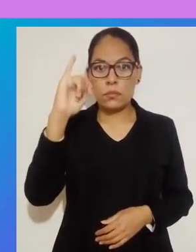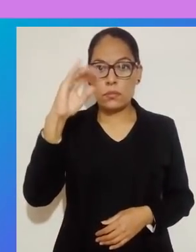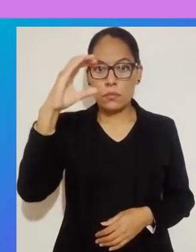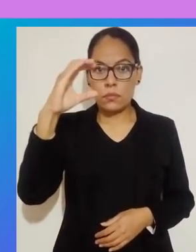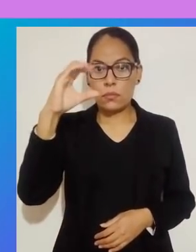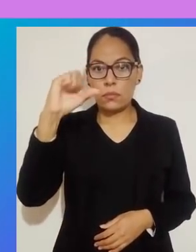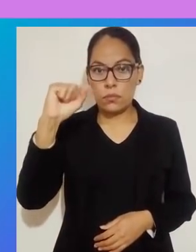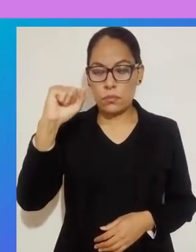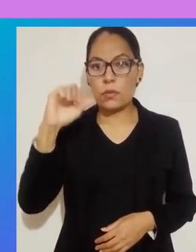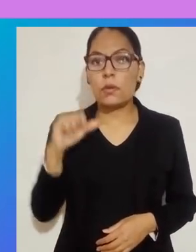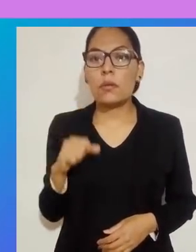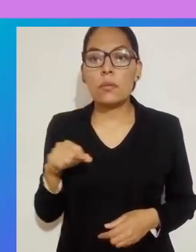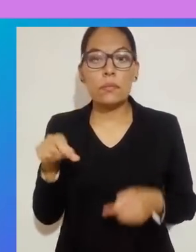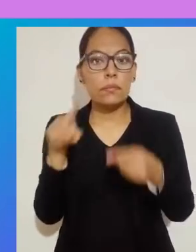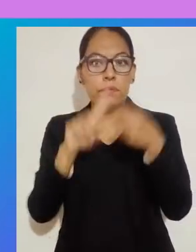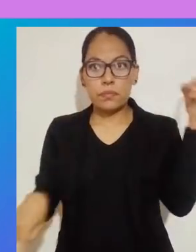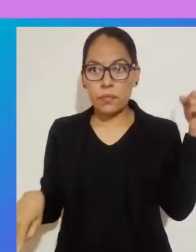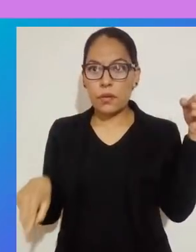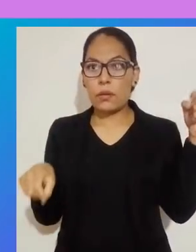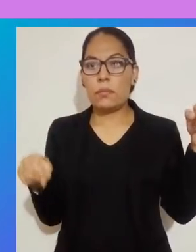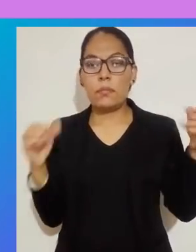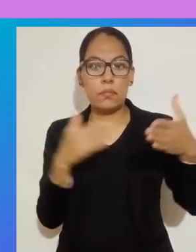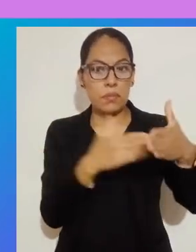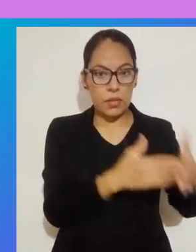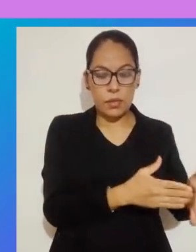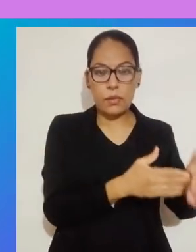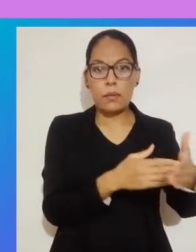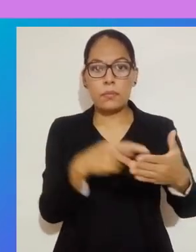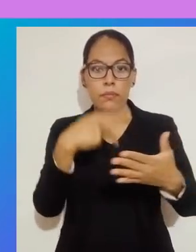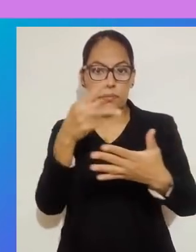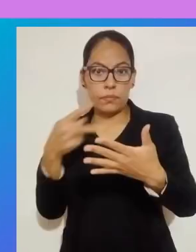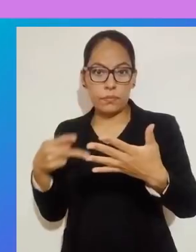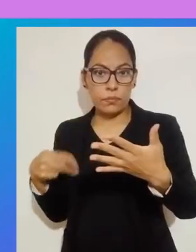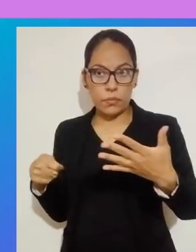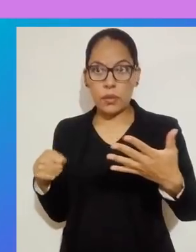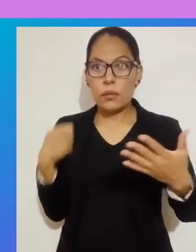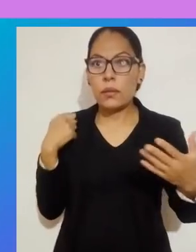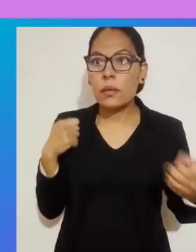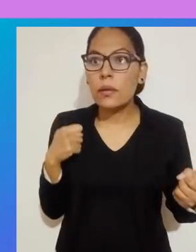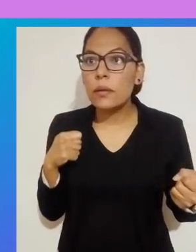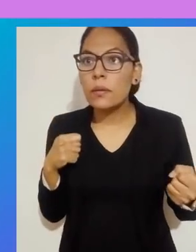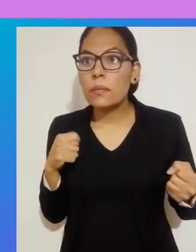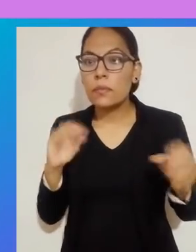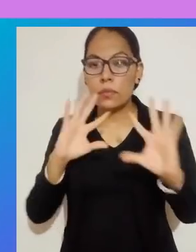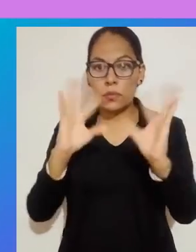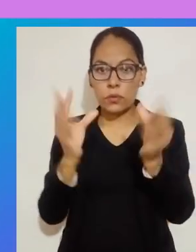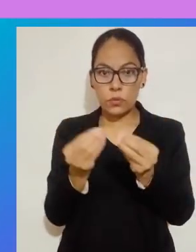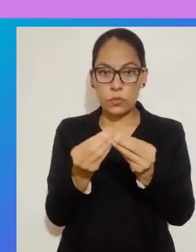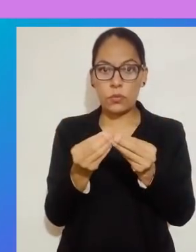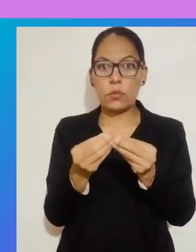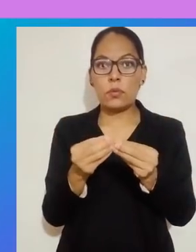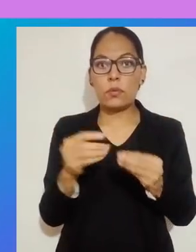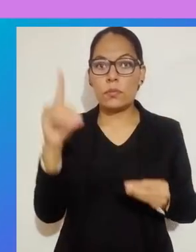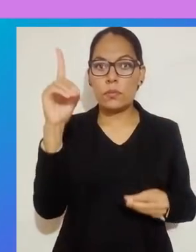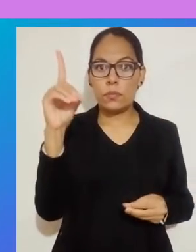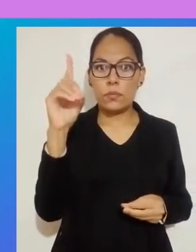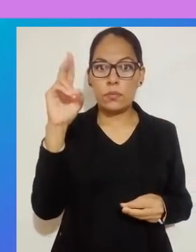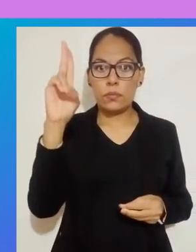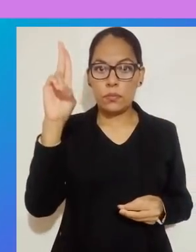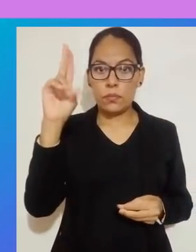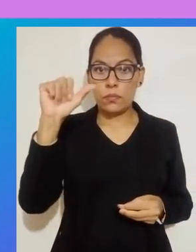Tic-tacs, desdibujando barreras, planear mediante DUA y trabajar online sin morir en el